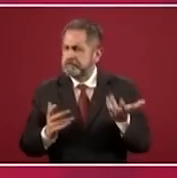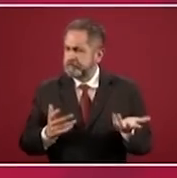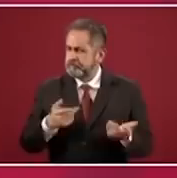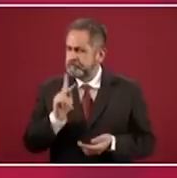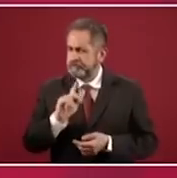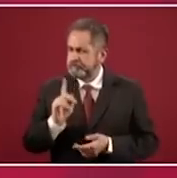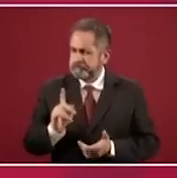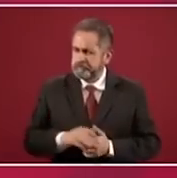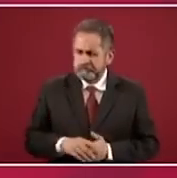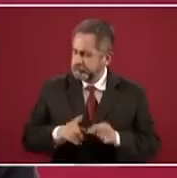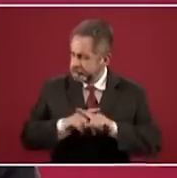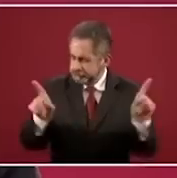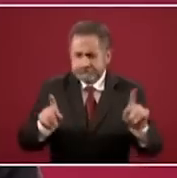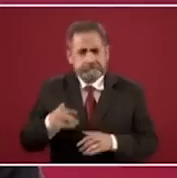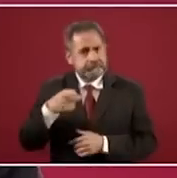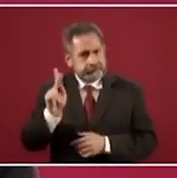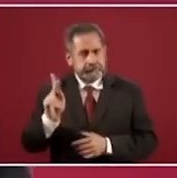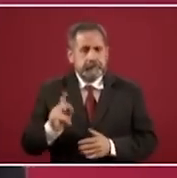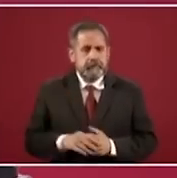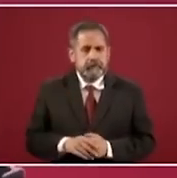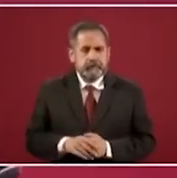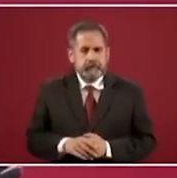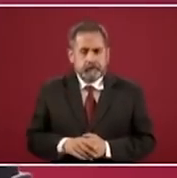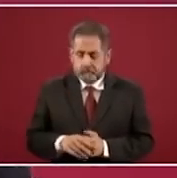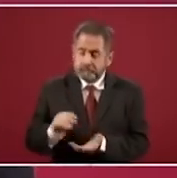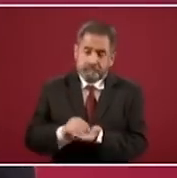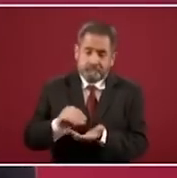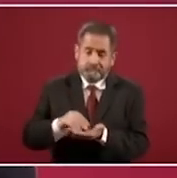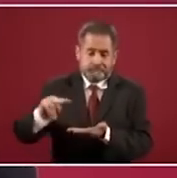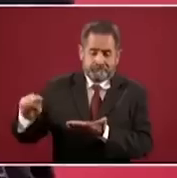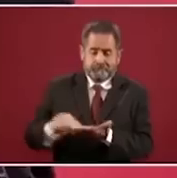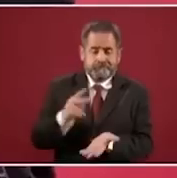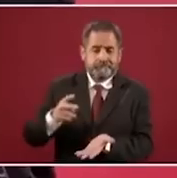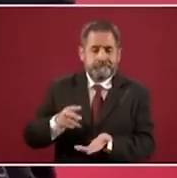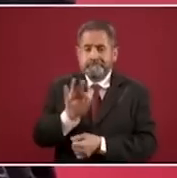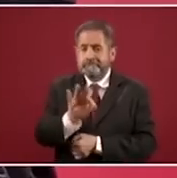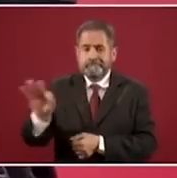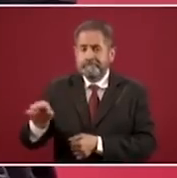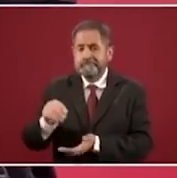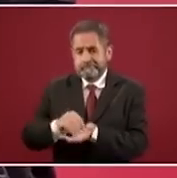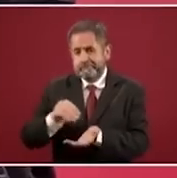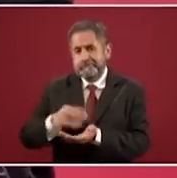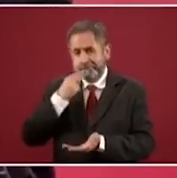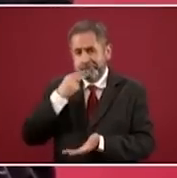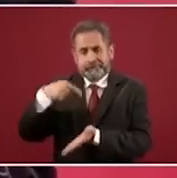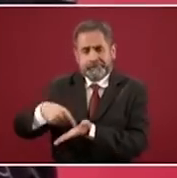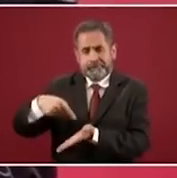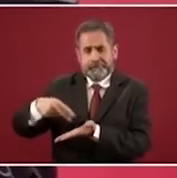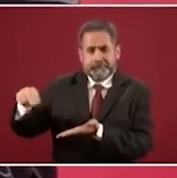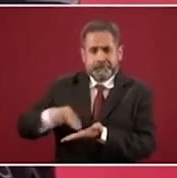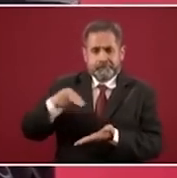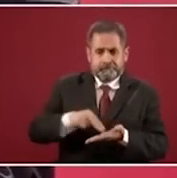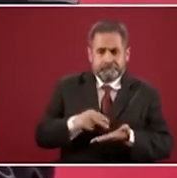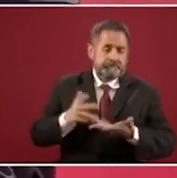Pero independientemente de eso, está vigente el tratado. ¿Sí? Y tenemos que